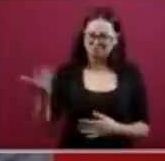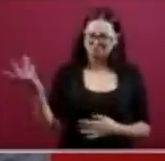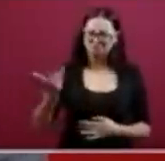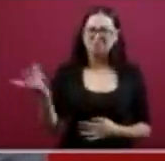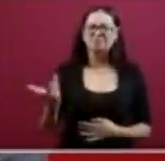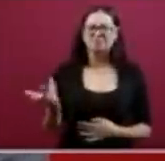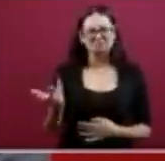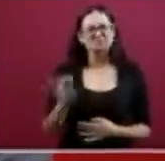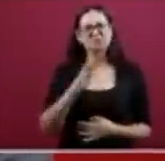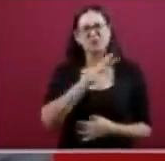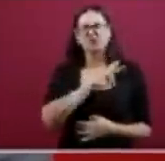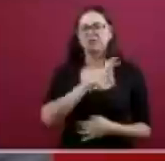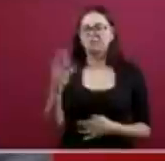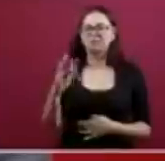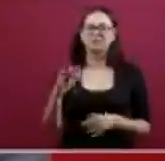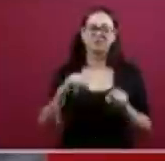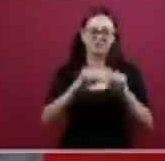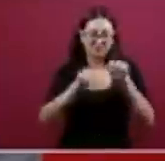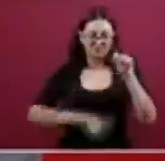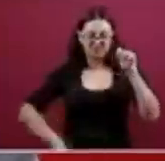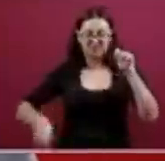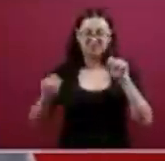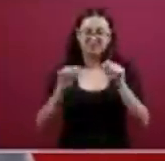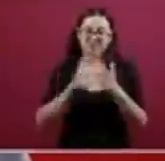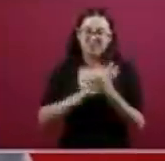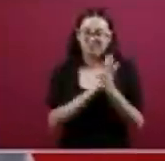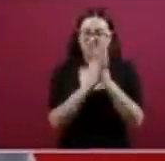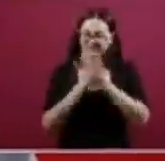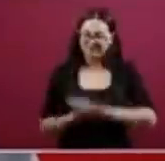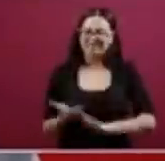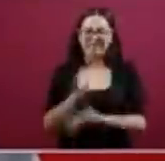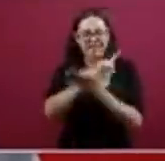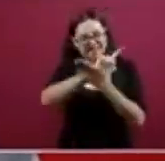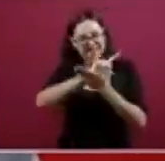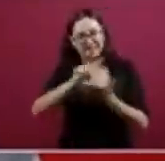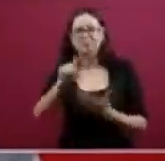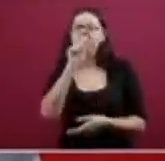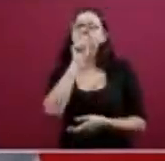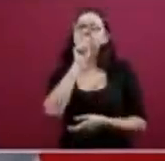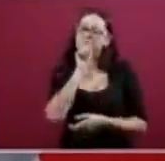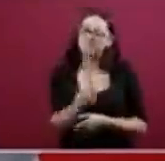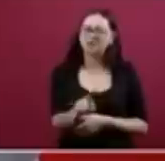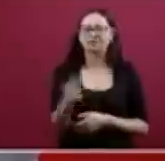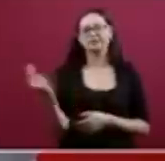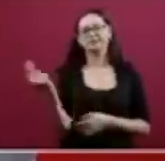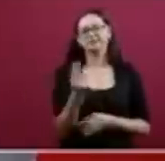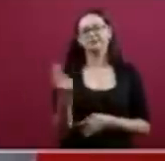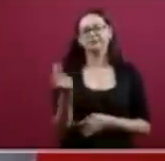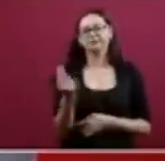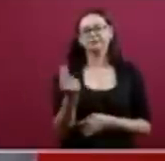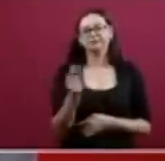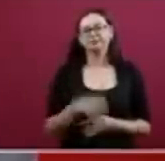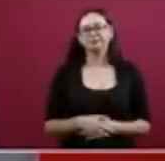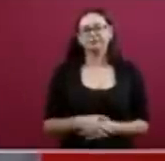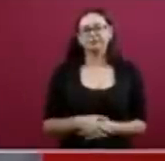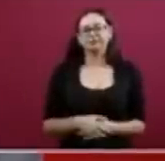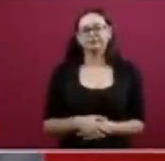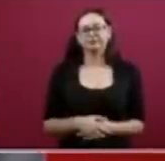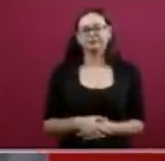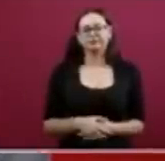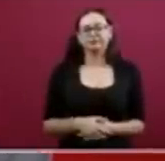transformación también implica la limpieza. Sí. Y